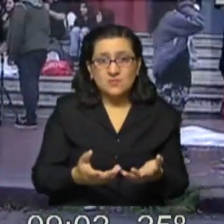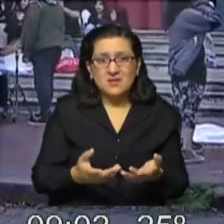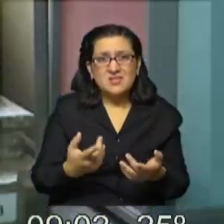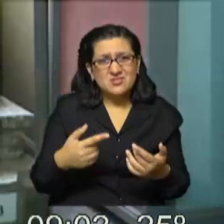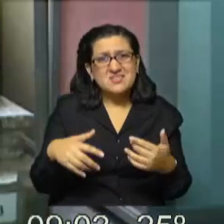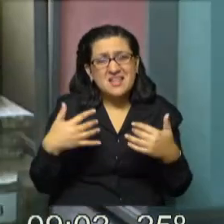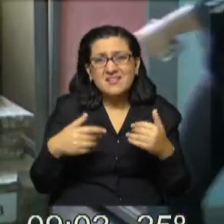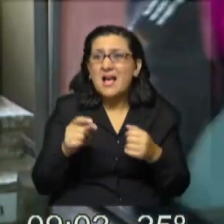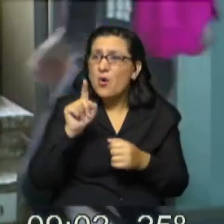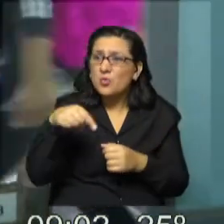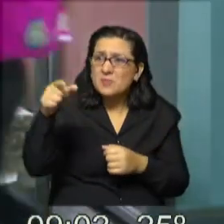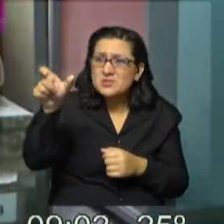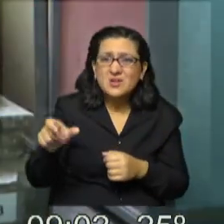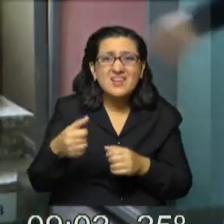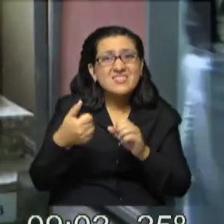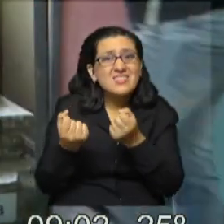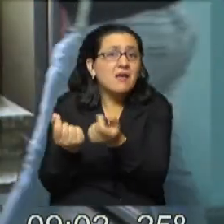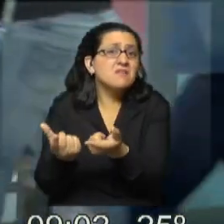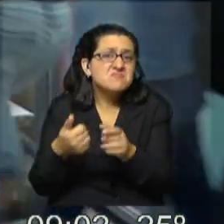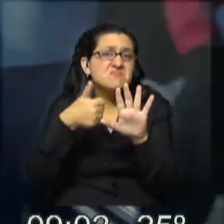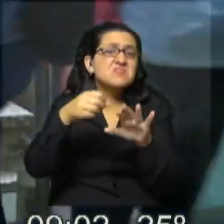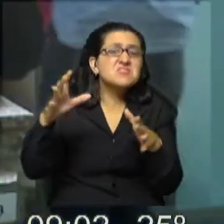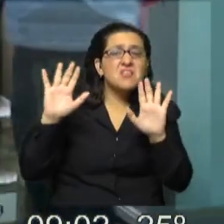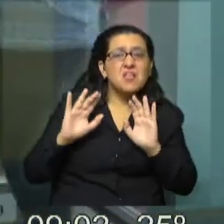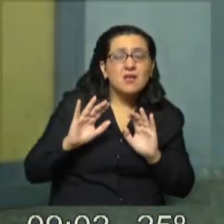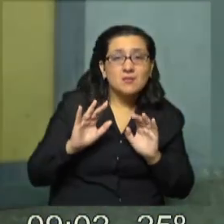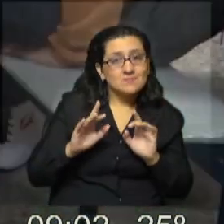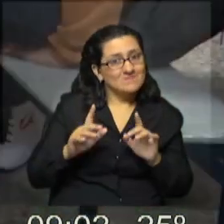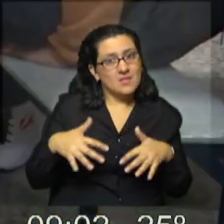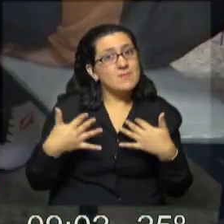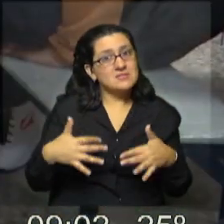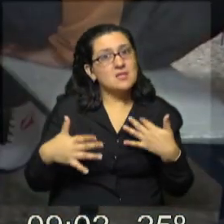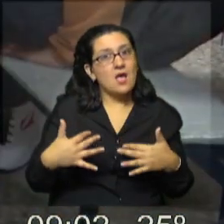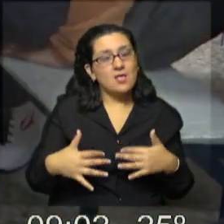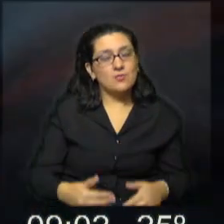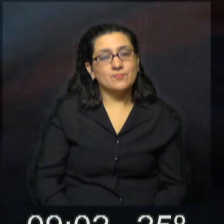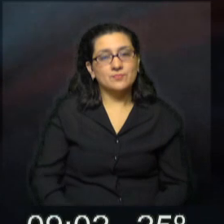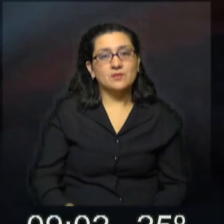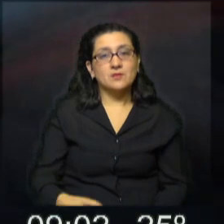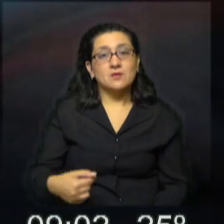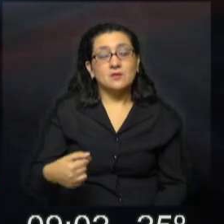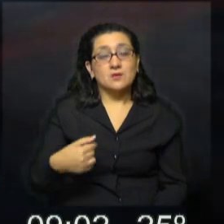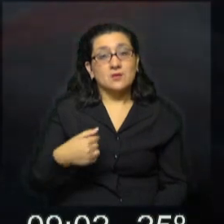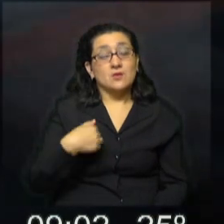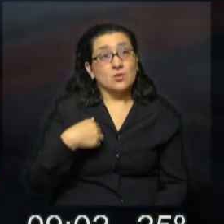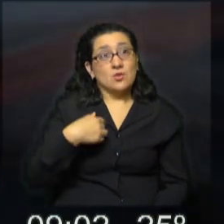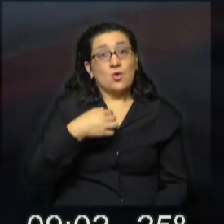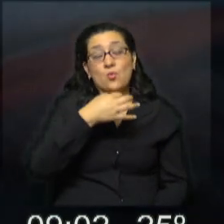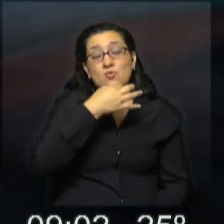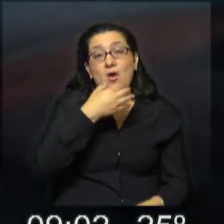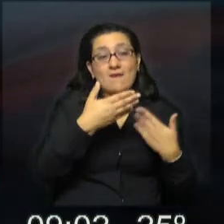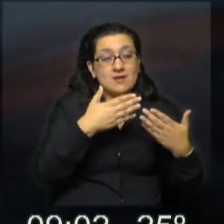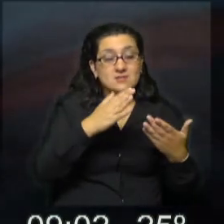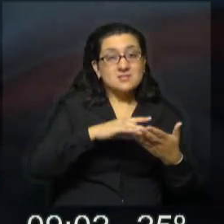una exageración. Claro, suena como mucho. No, yo consultaba esto porque, por ejemplo, en materia de psicología también se utiliza el término de los